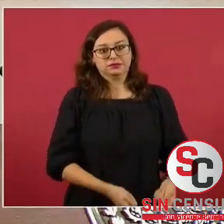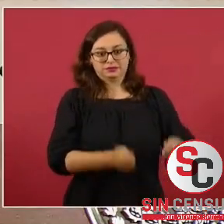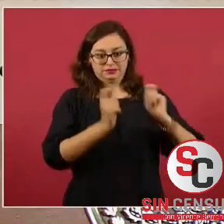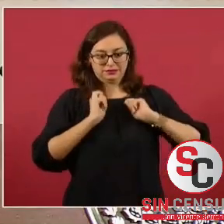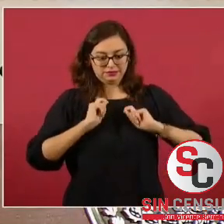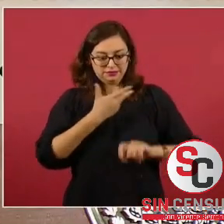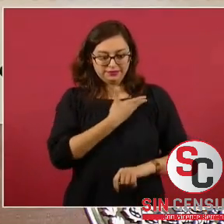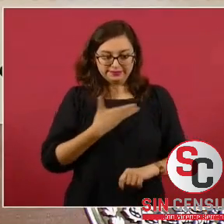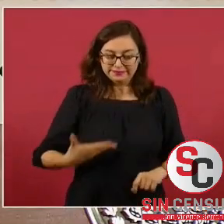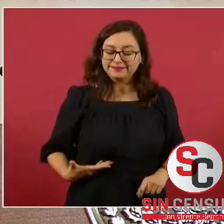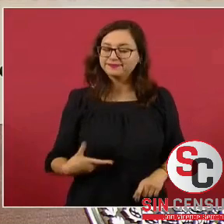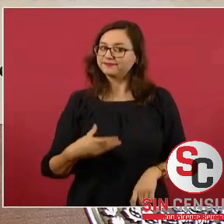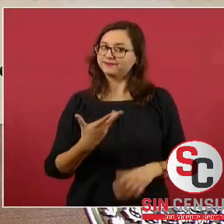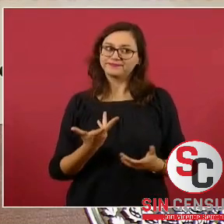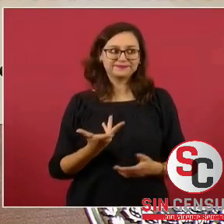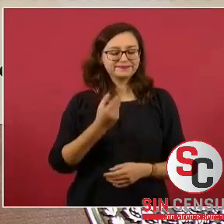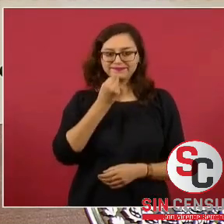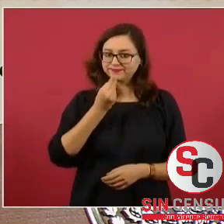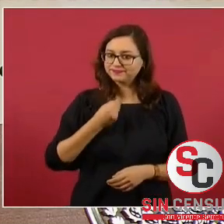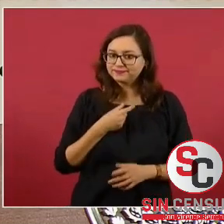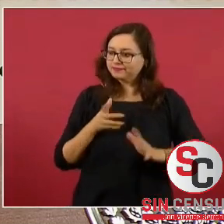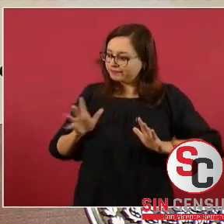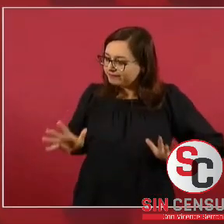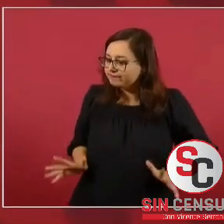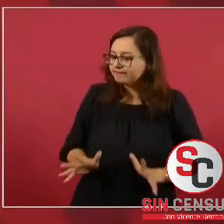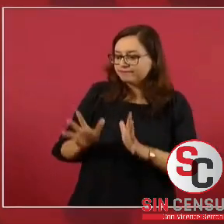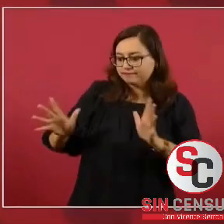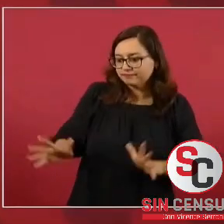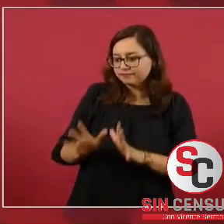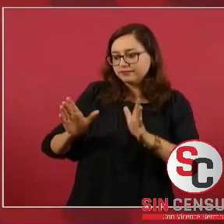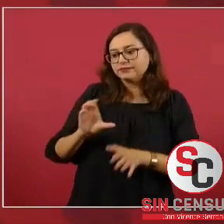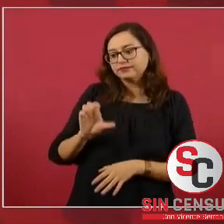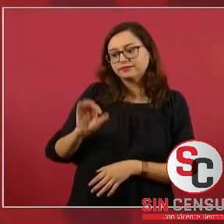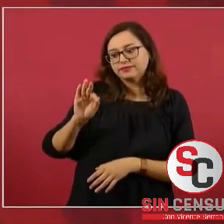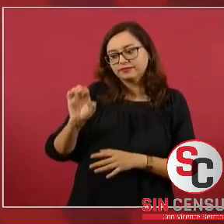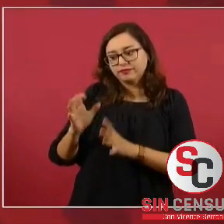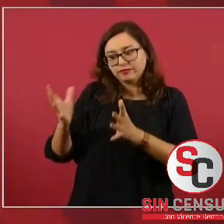rescatar la Comisión Federal de Electricidad